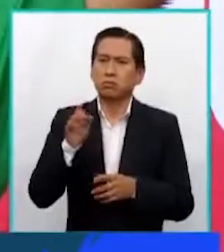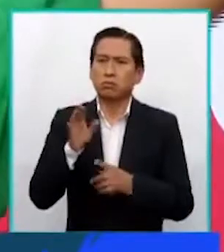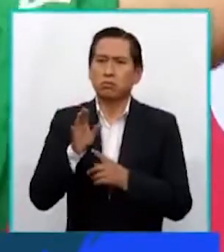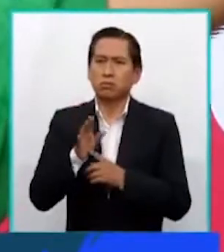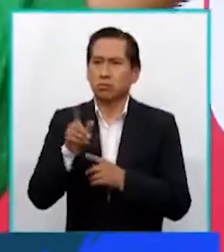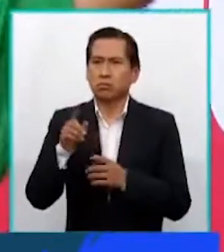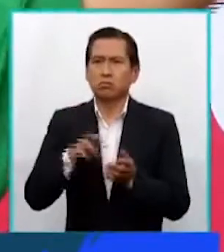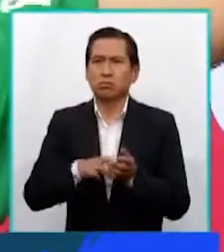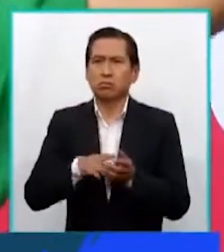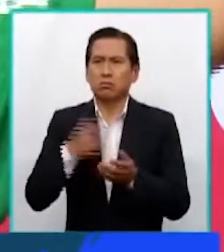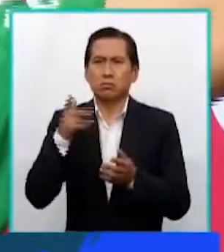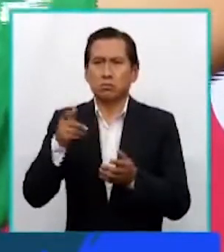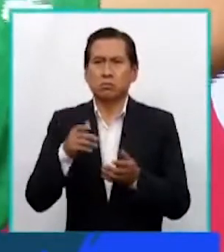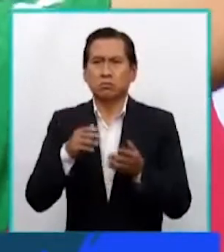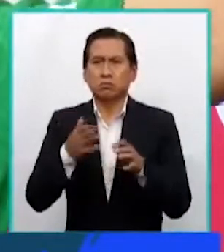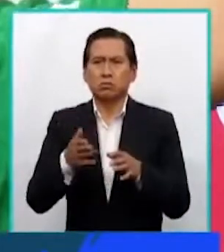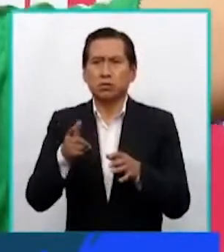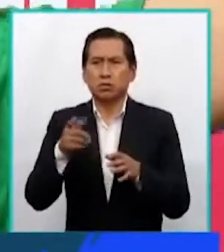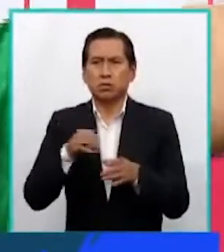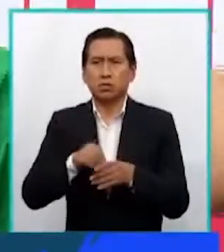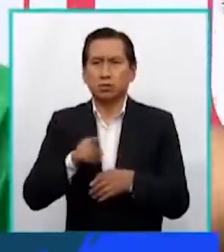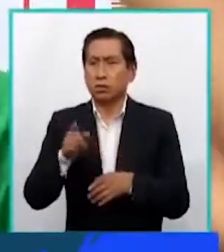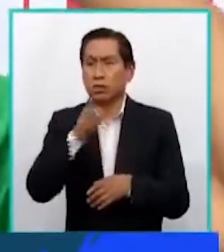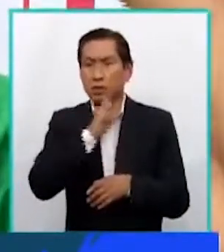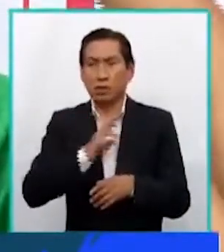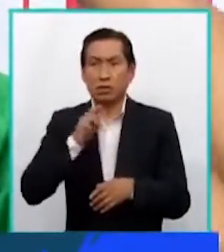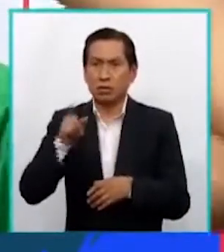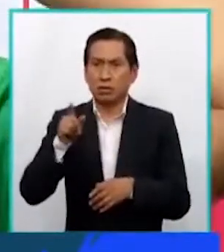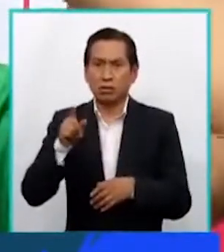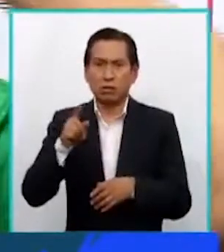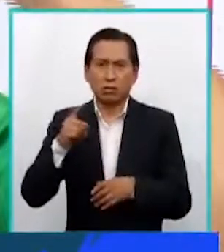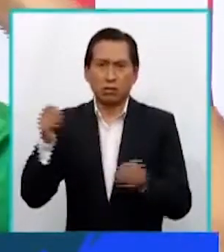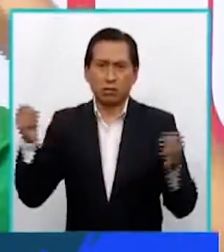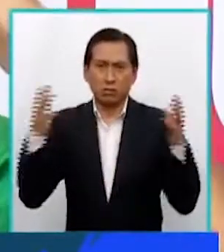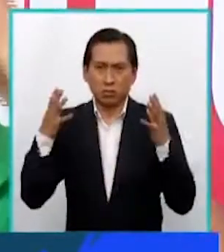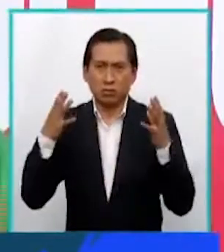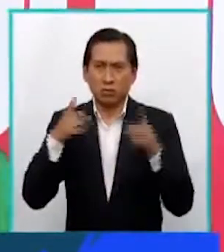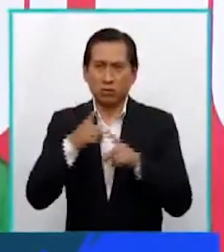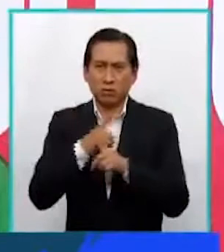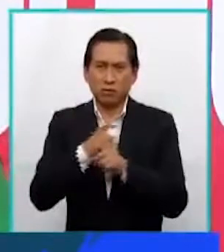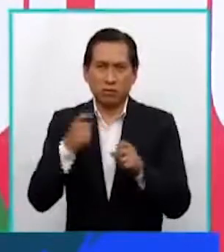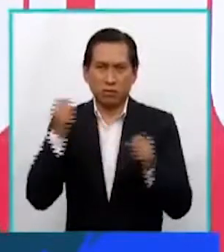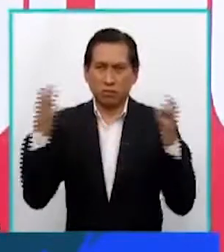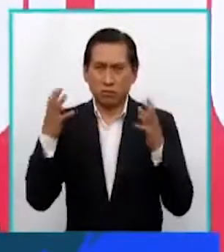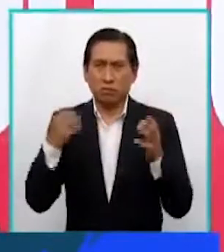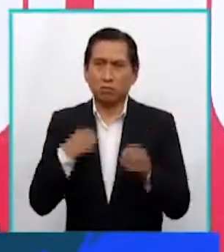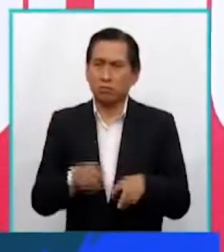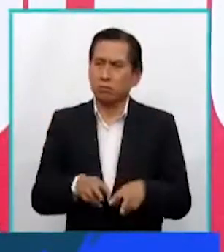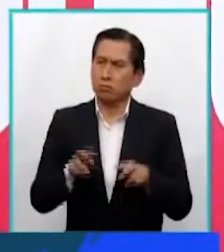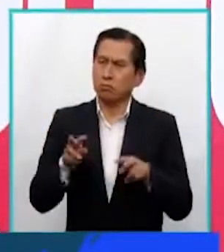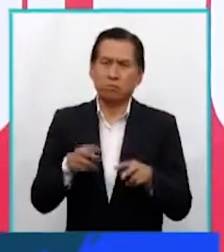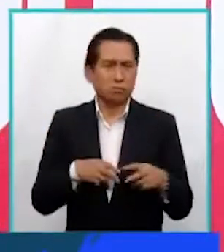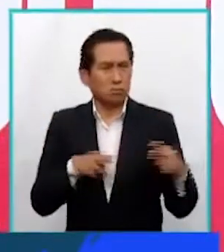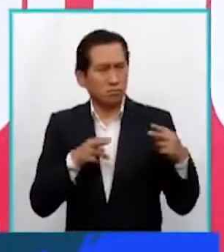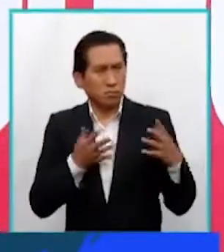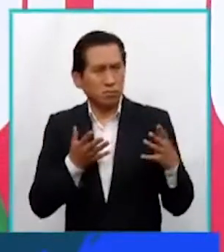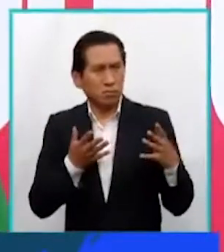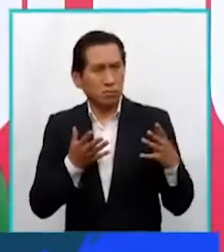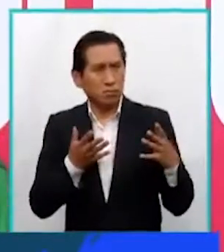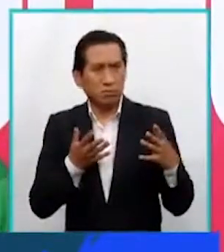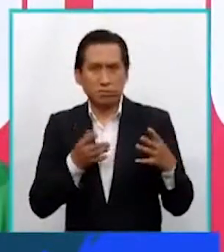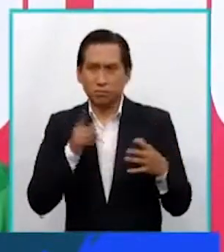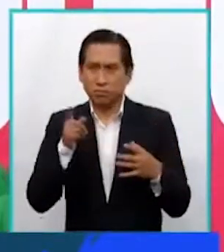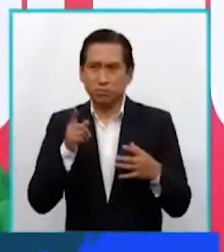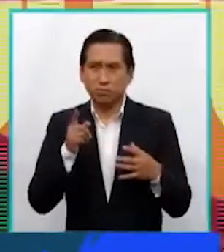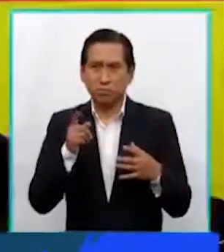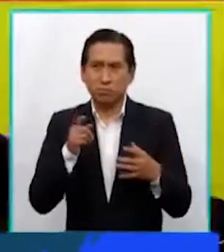una muerte y no sé qué en pleno restaurante, ¿ve? Con un sonido así súper fuerte. Y ahí nosotros nos miramos y decimos, este